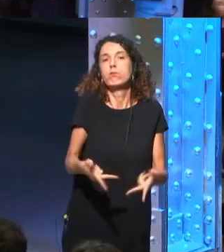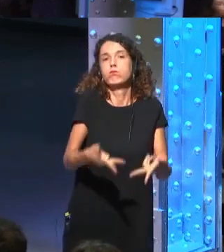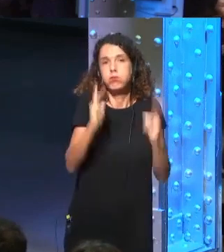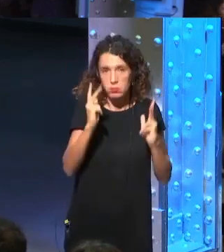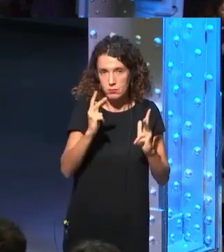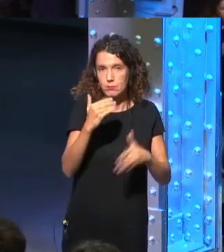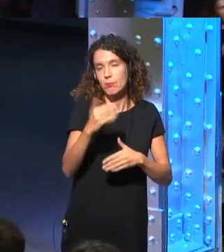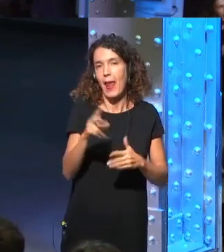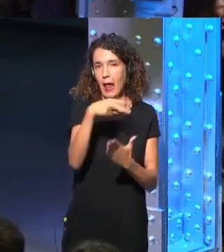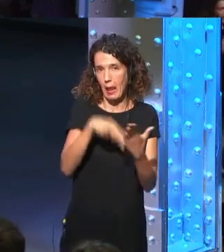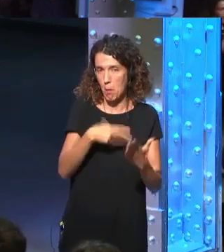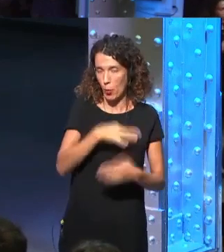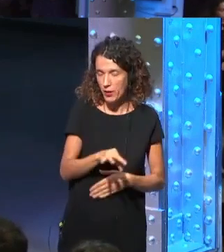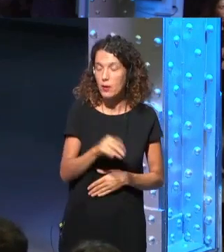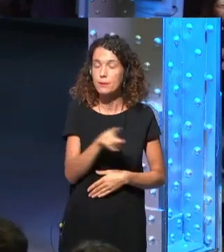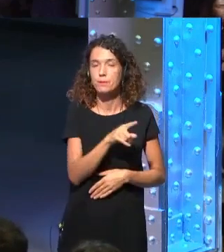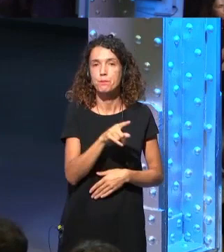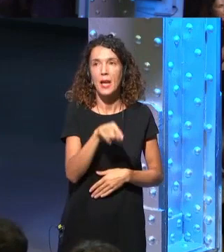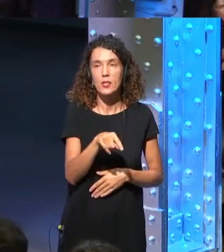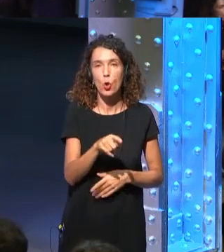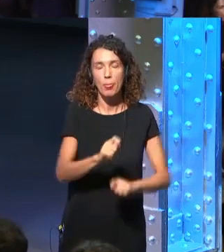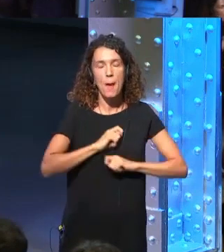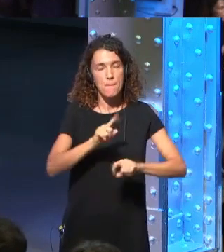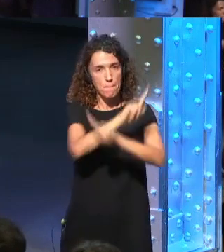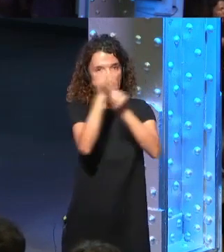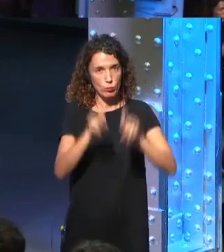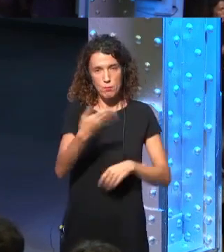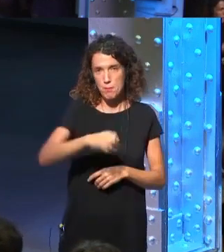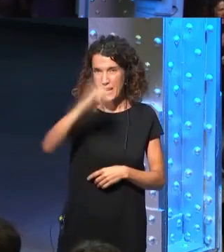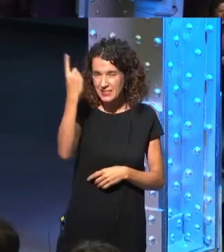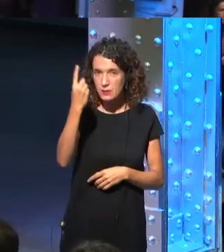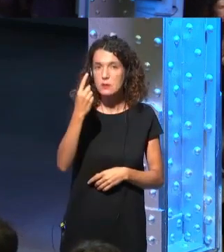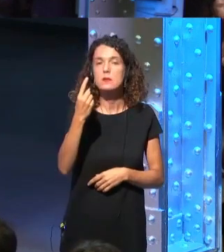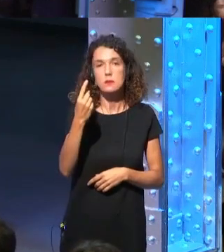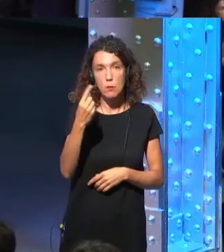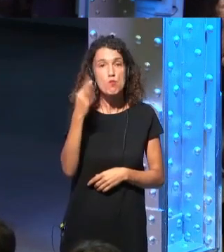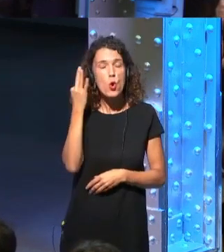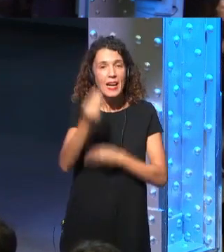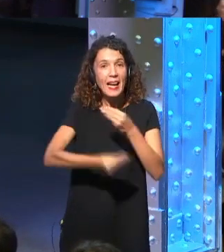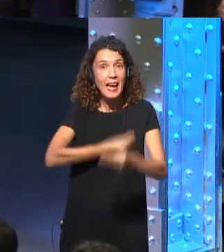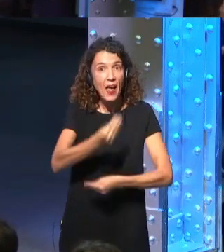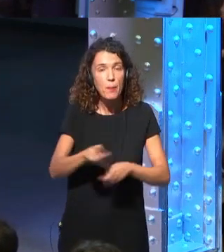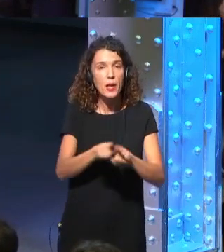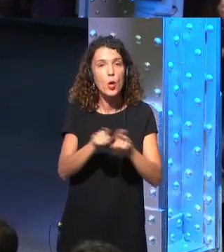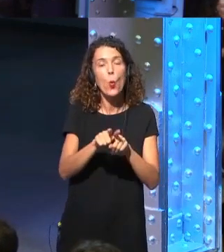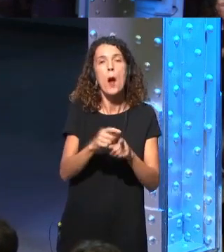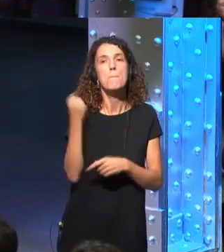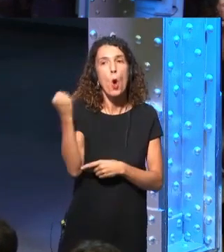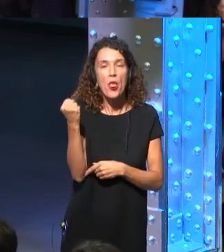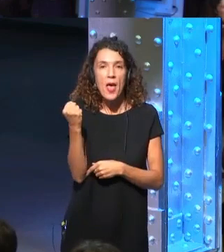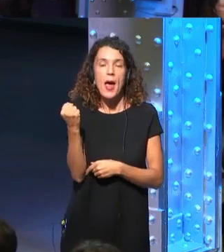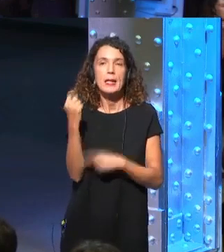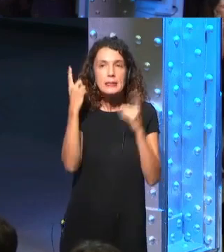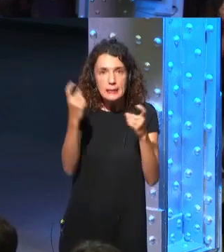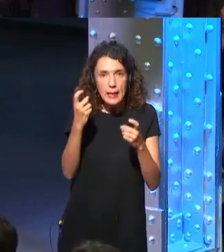posteriormente. Pero esto plantea la gran pregunta de qué es lo que hacen las mujeres para reclamar ese